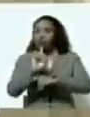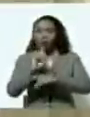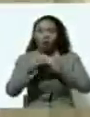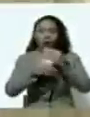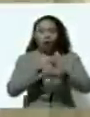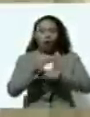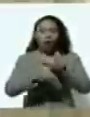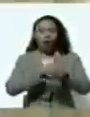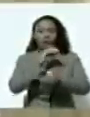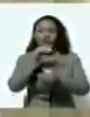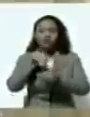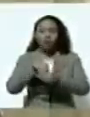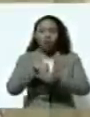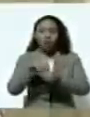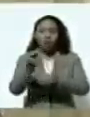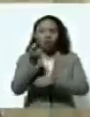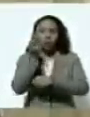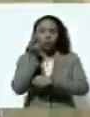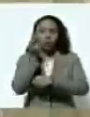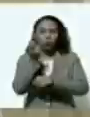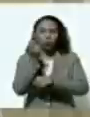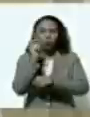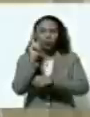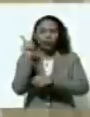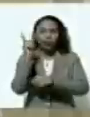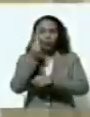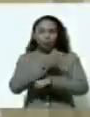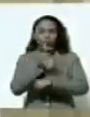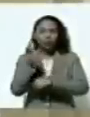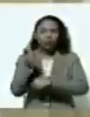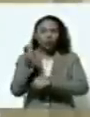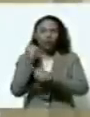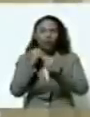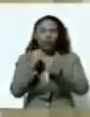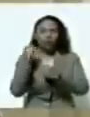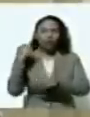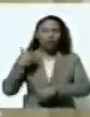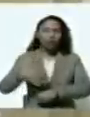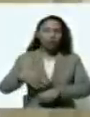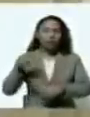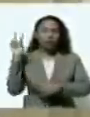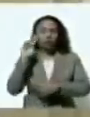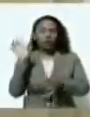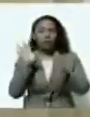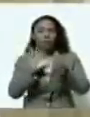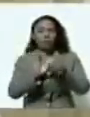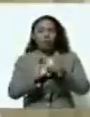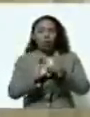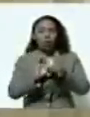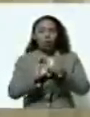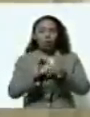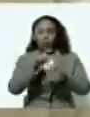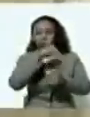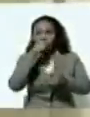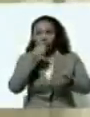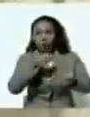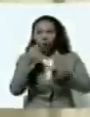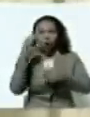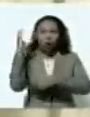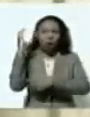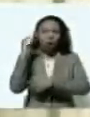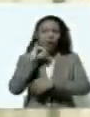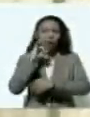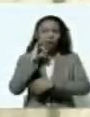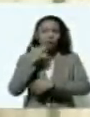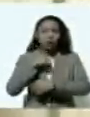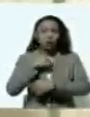la incorporación de ninguno de estos personeros de la extrema derecha venezolana vinculados al narcotráfico colombiano. Es la